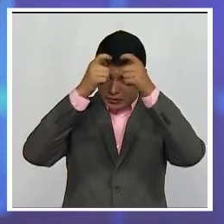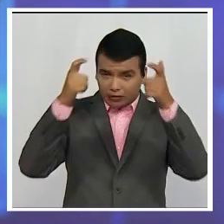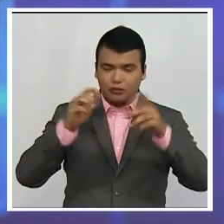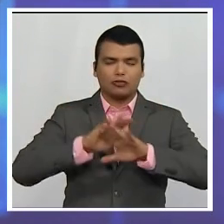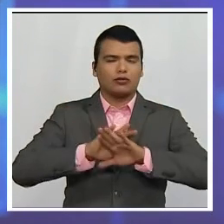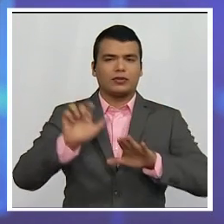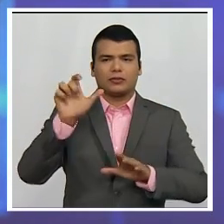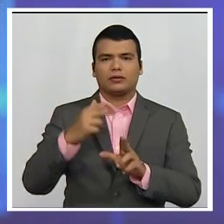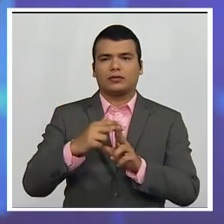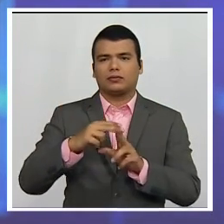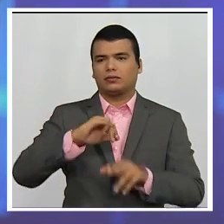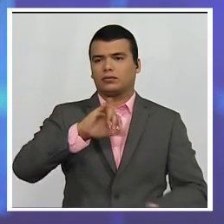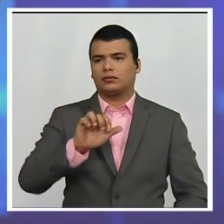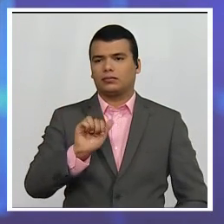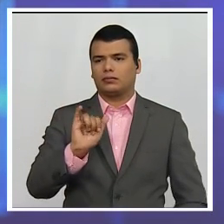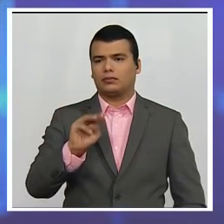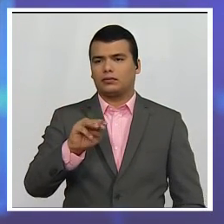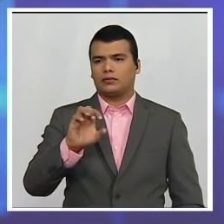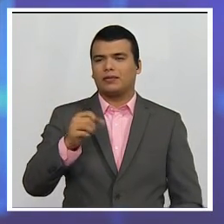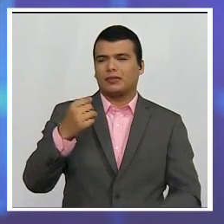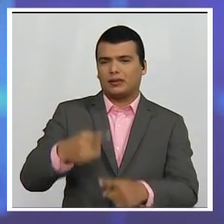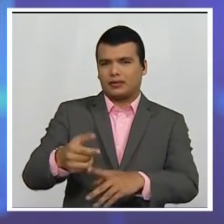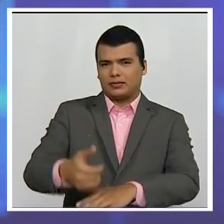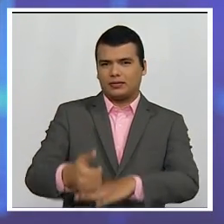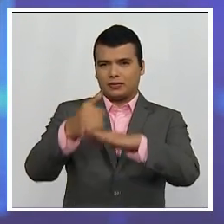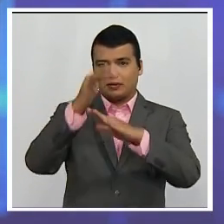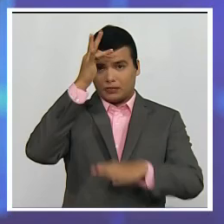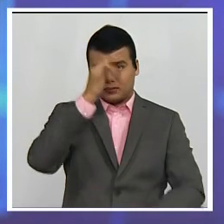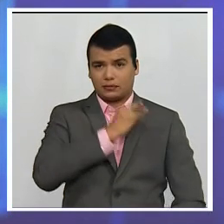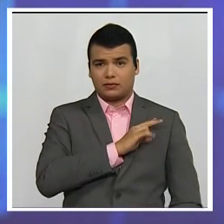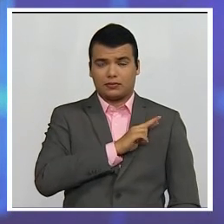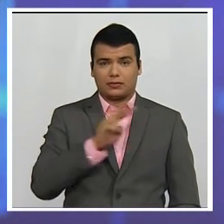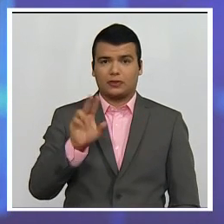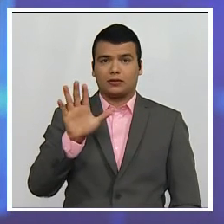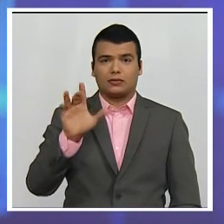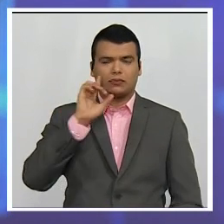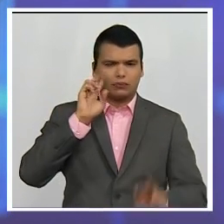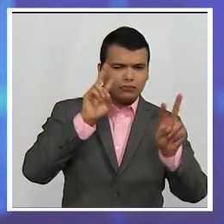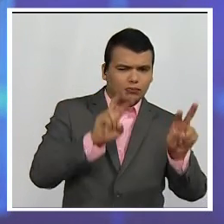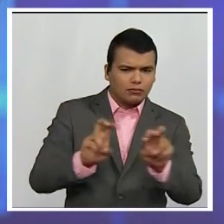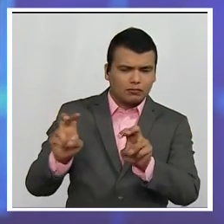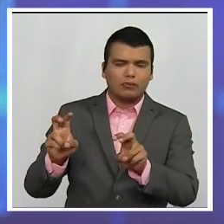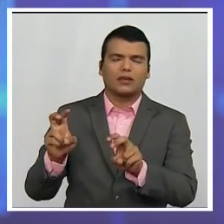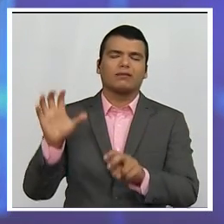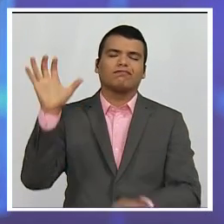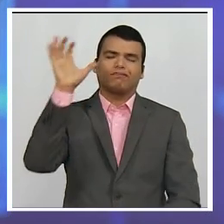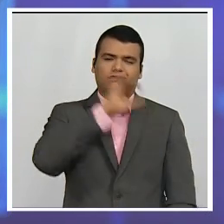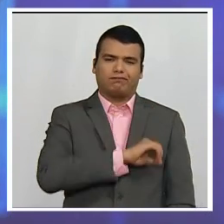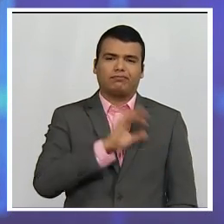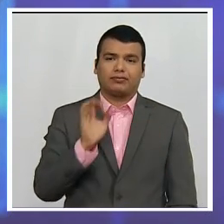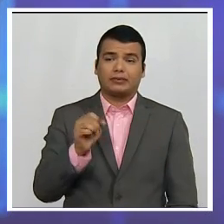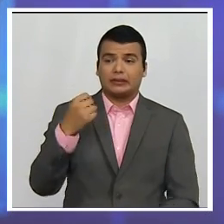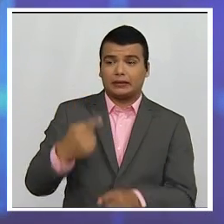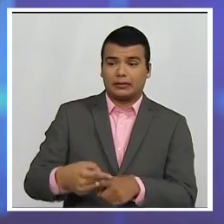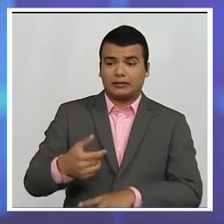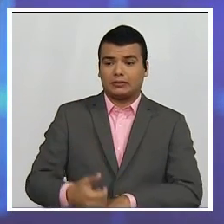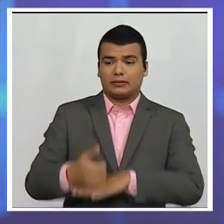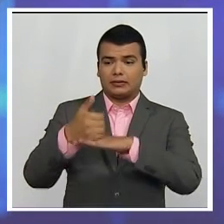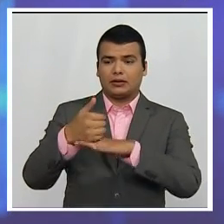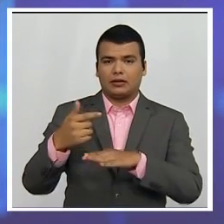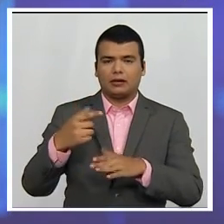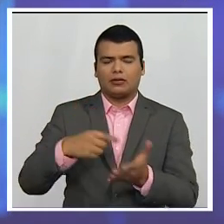rubiano cuando se desempeñaba como gerente del hospital universitario del valle la investigación permitió establecer que el ex gerente rubiano